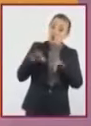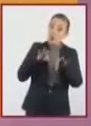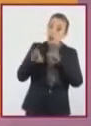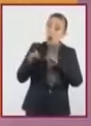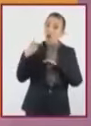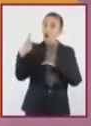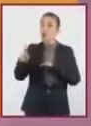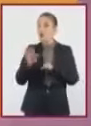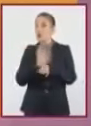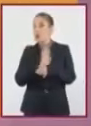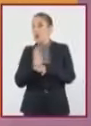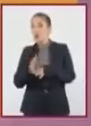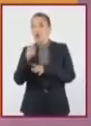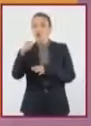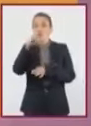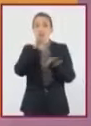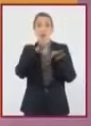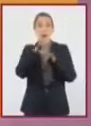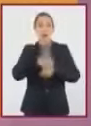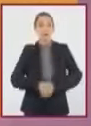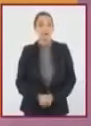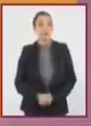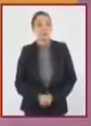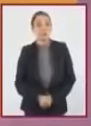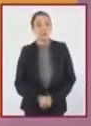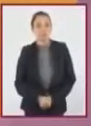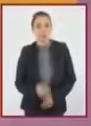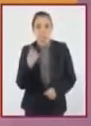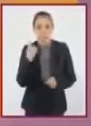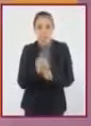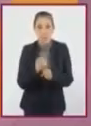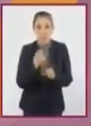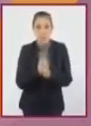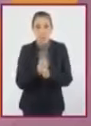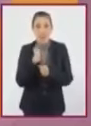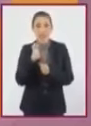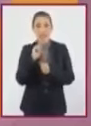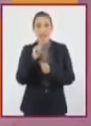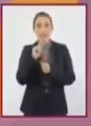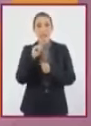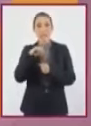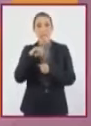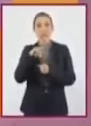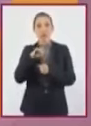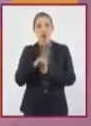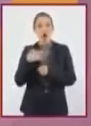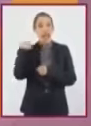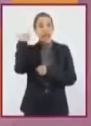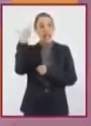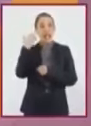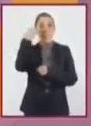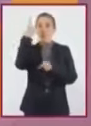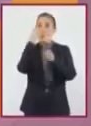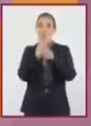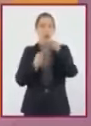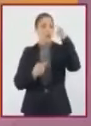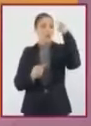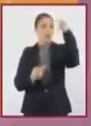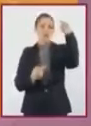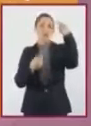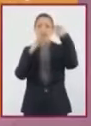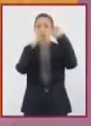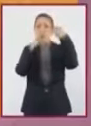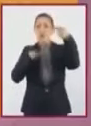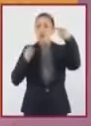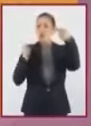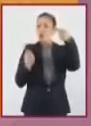y privilegios y obligaciones. En el primer estamento se encontraba el rey en la punta, quien